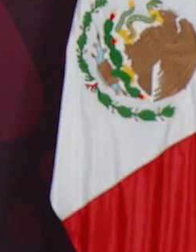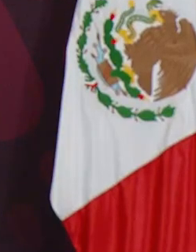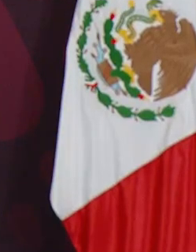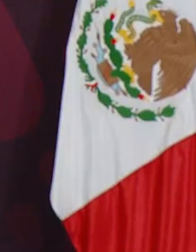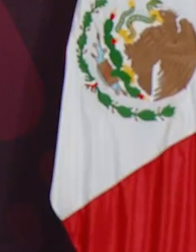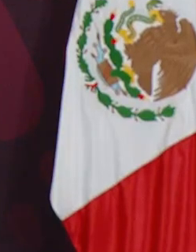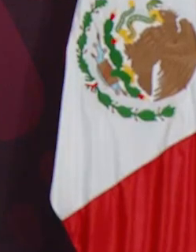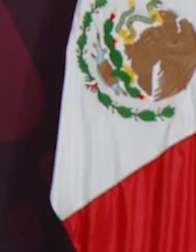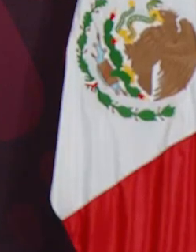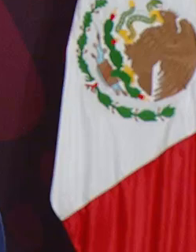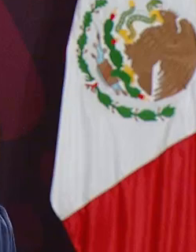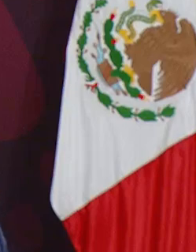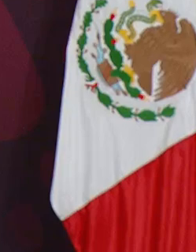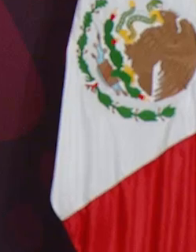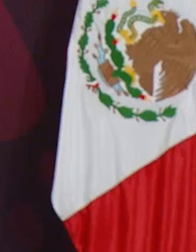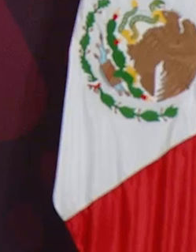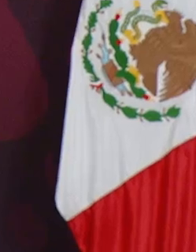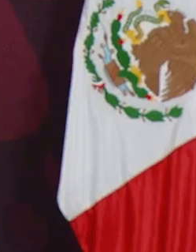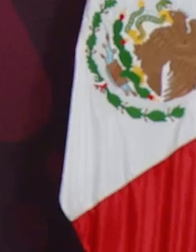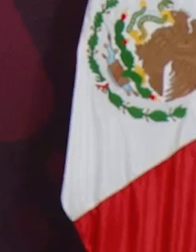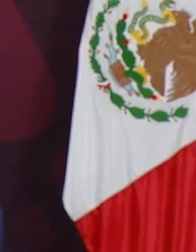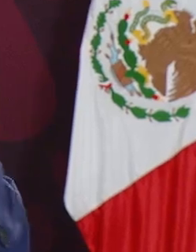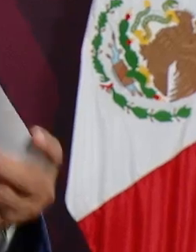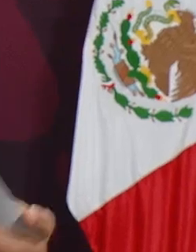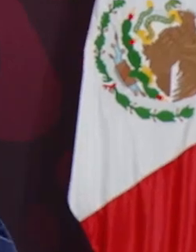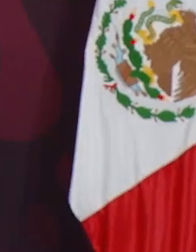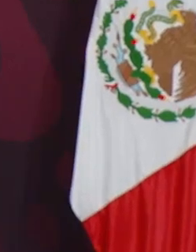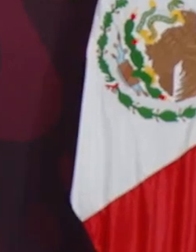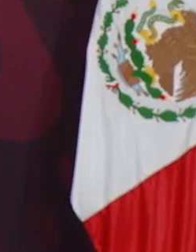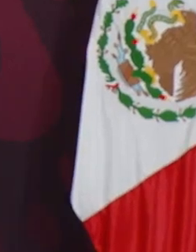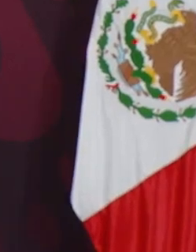Si se tratara de nada más de